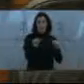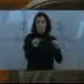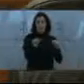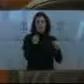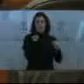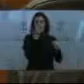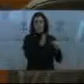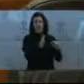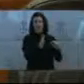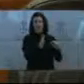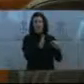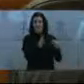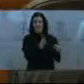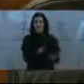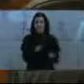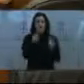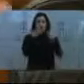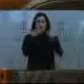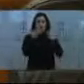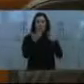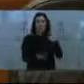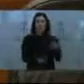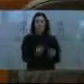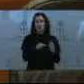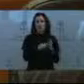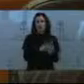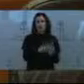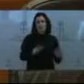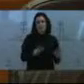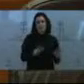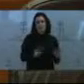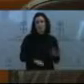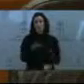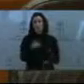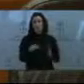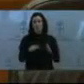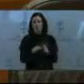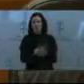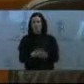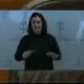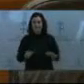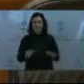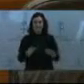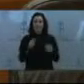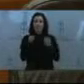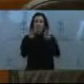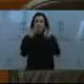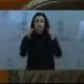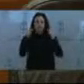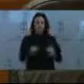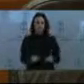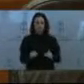las diferencias entre el 18 y el año 17. Pero entre la iniciativa del gobierno